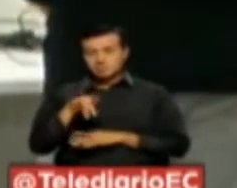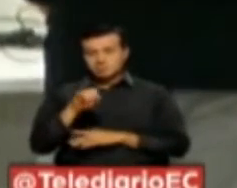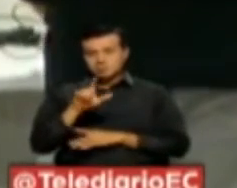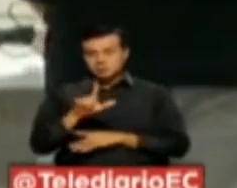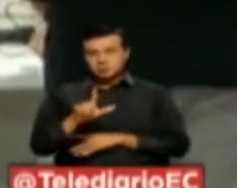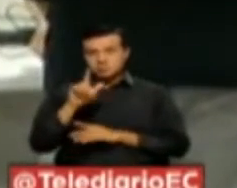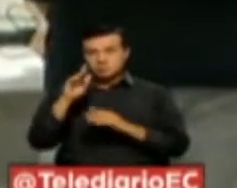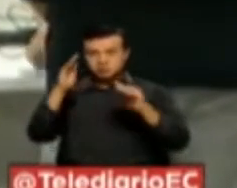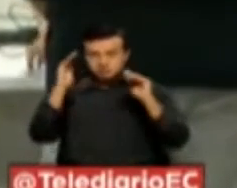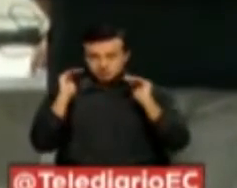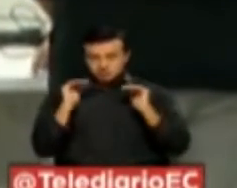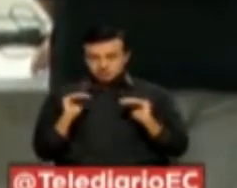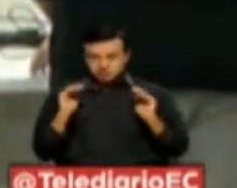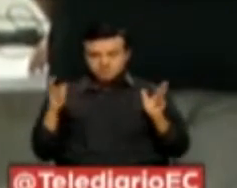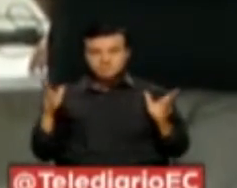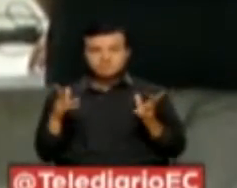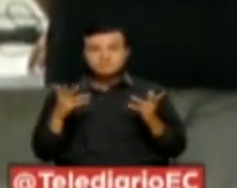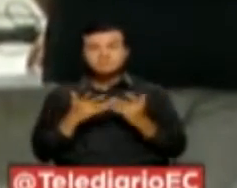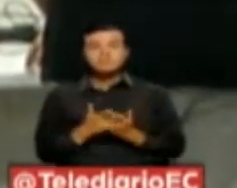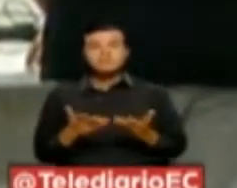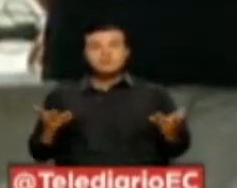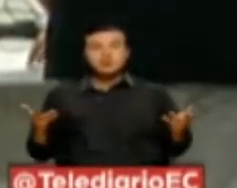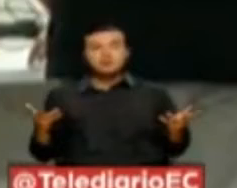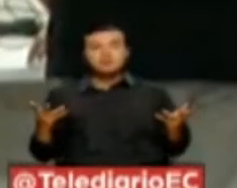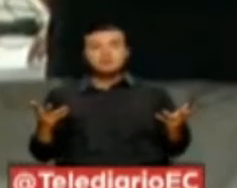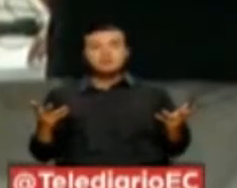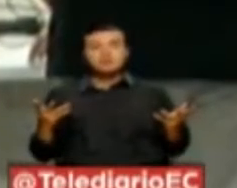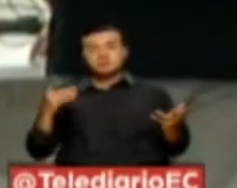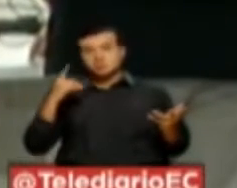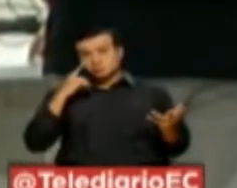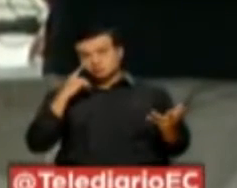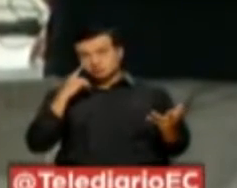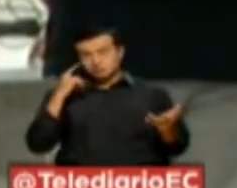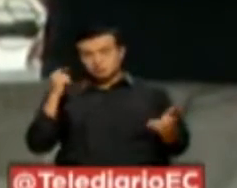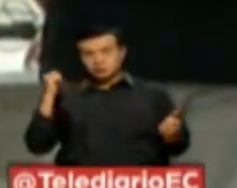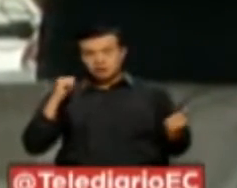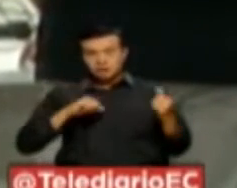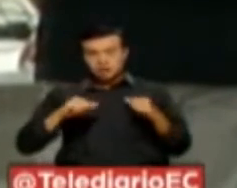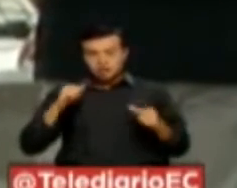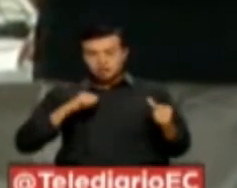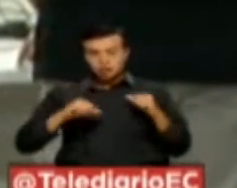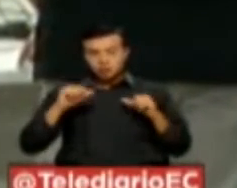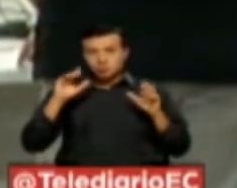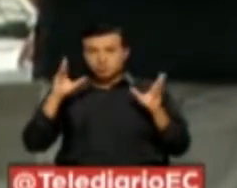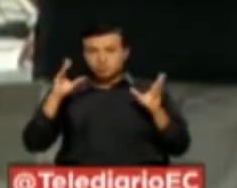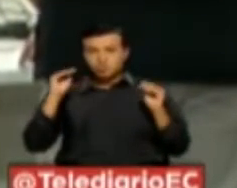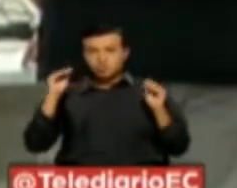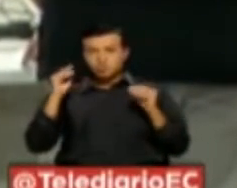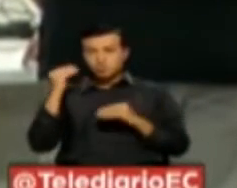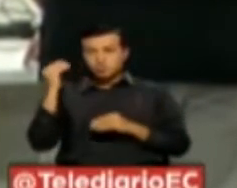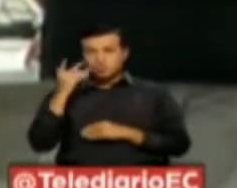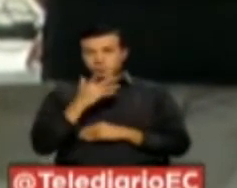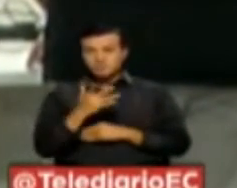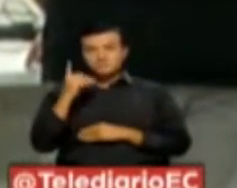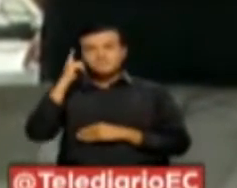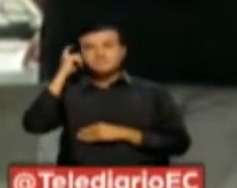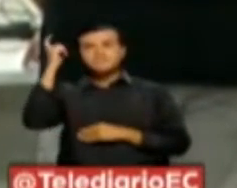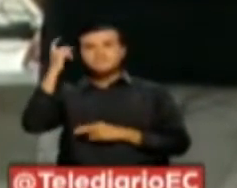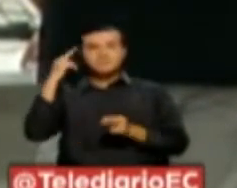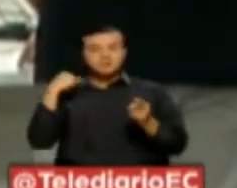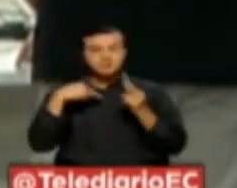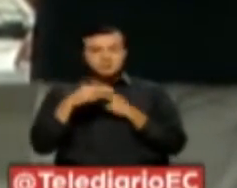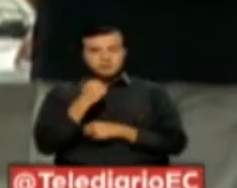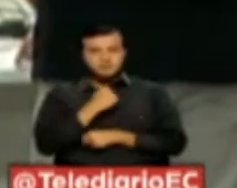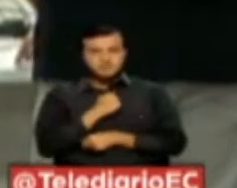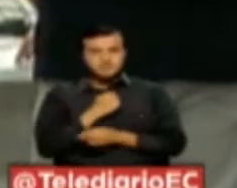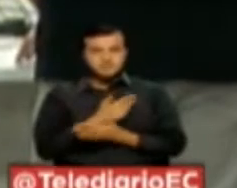en el subsuelo, en donde se encuentra este Media Lab, que ha sido construido por varios jóvenes soñadores,